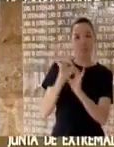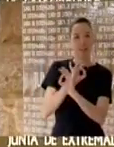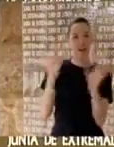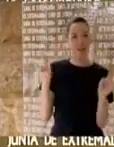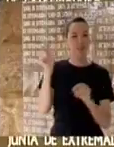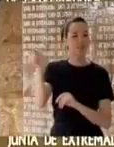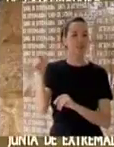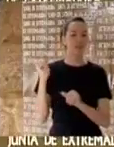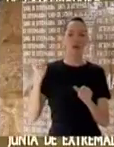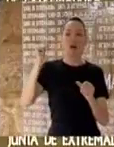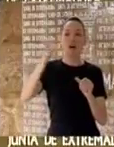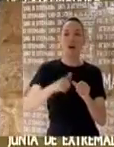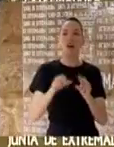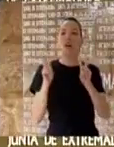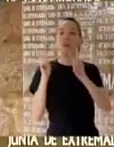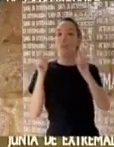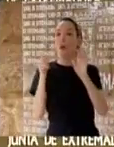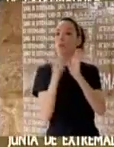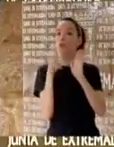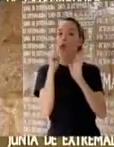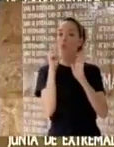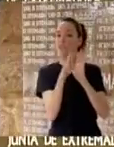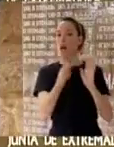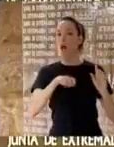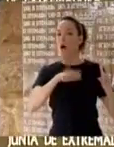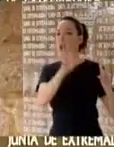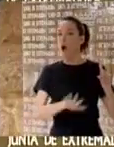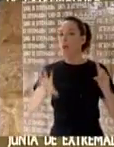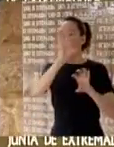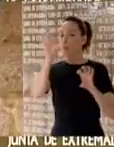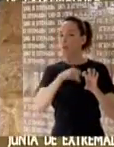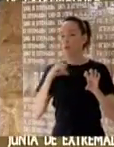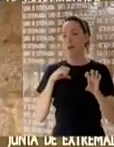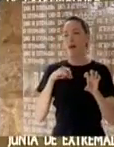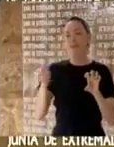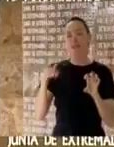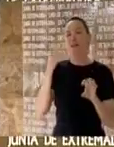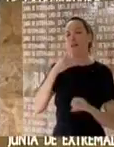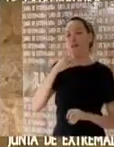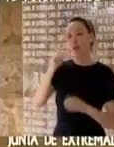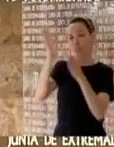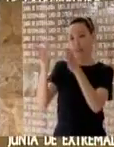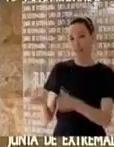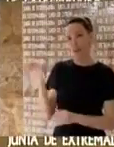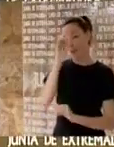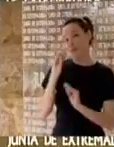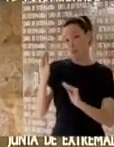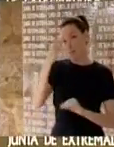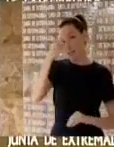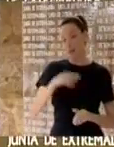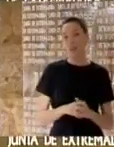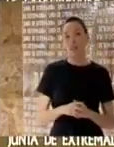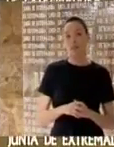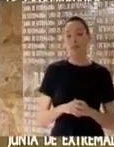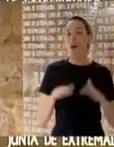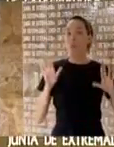su reflexión sobre la España autonómica sabemos perfectamente cuál es. Pero creo que aquellos líderes políticos que están diciendo que quieren dialogar, pues